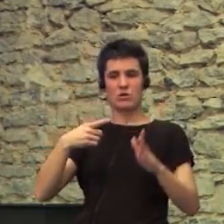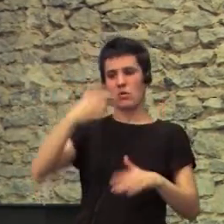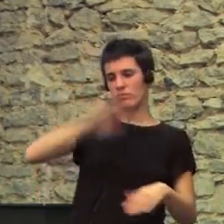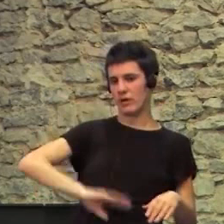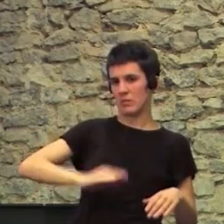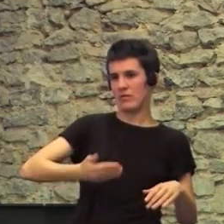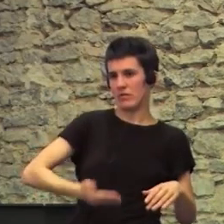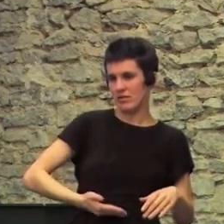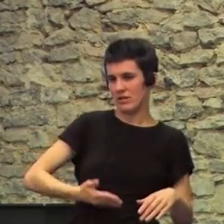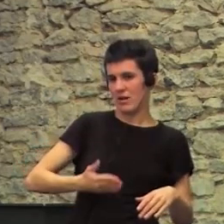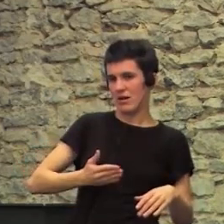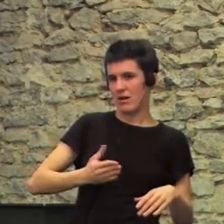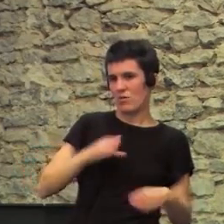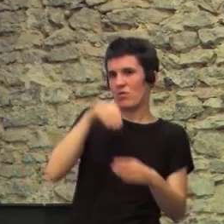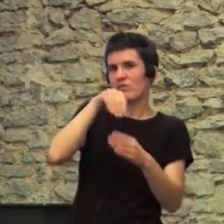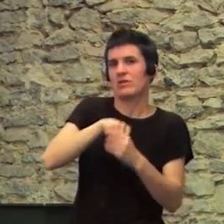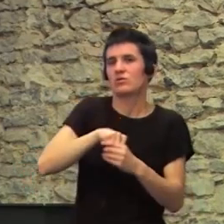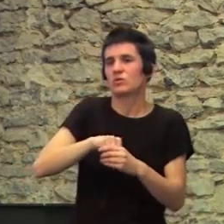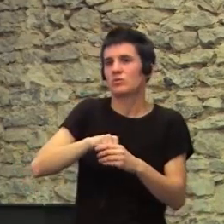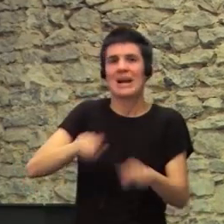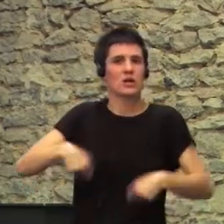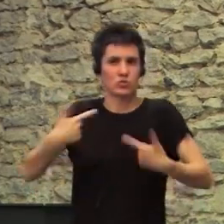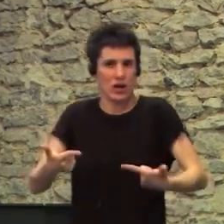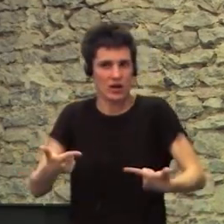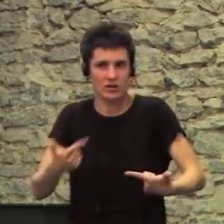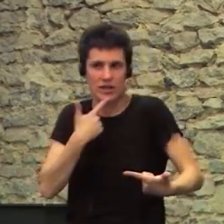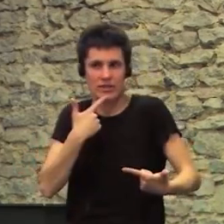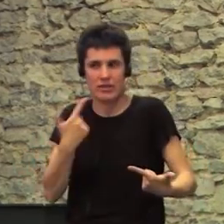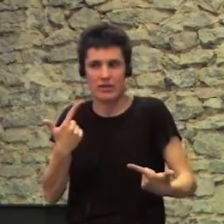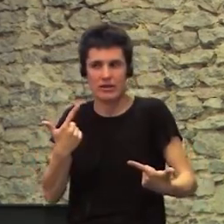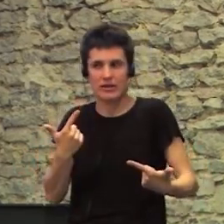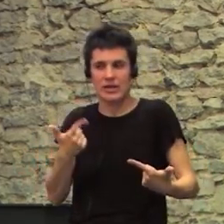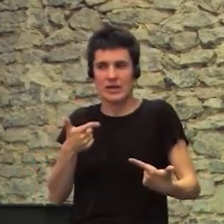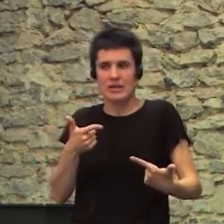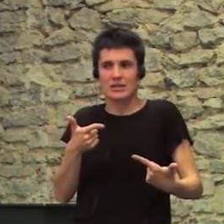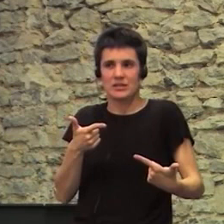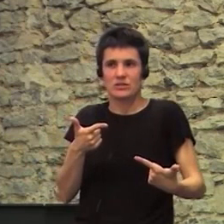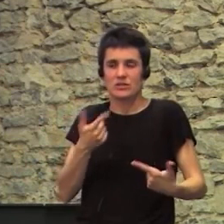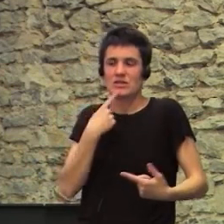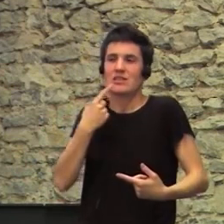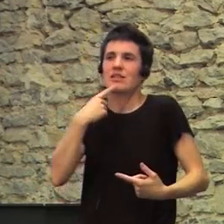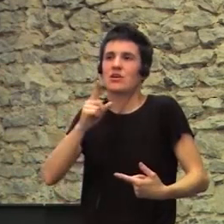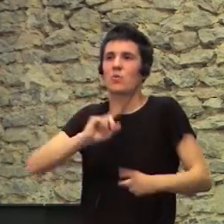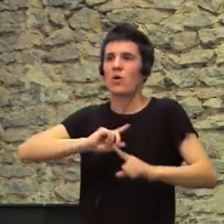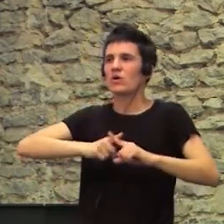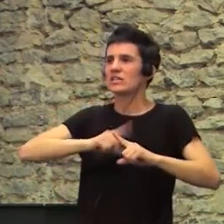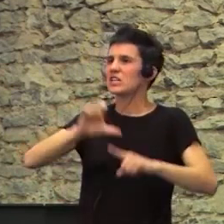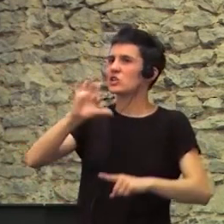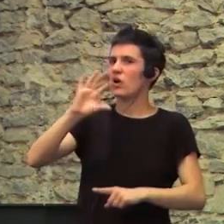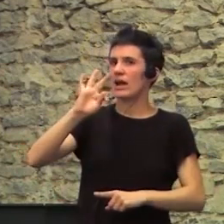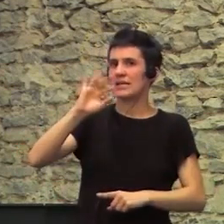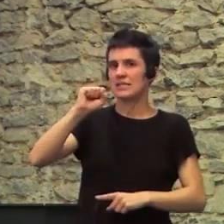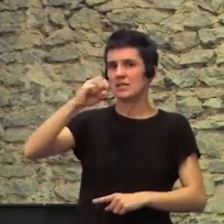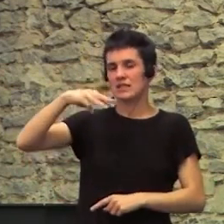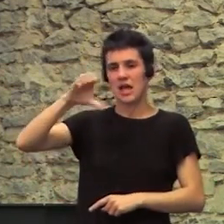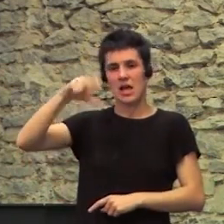orden natural de las cosas. Y es muy interesante porque ahí, evidentemente, se habla en este caso del sexo estamental. ¿Por qué?